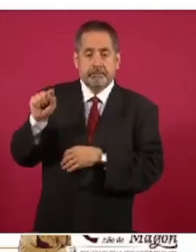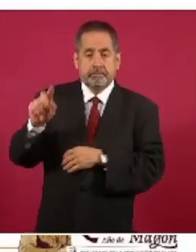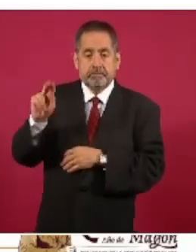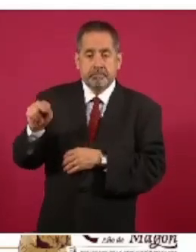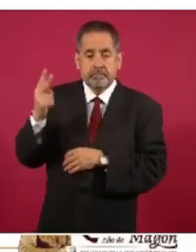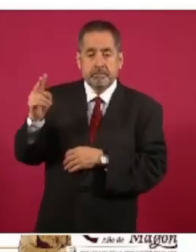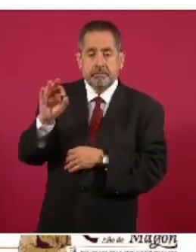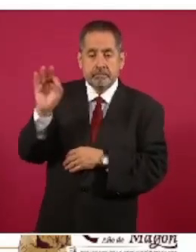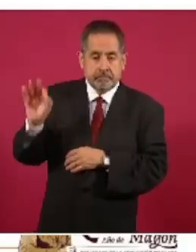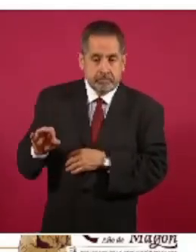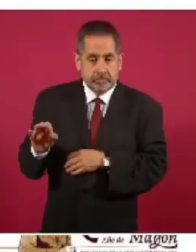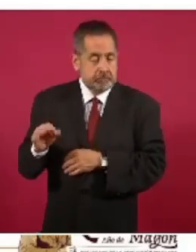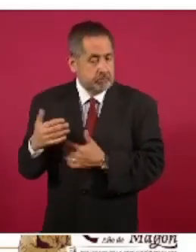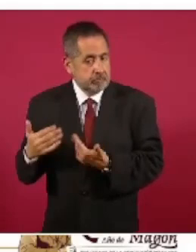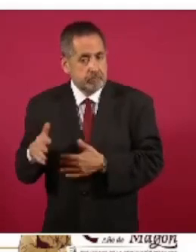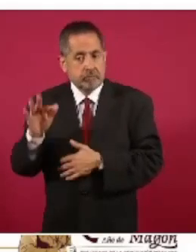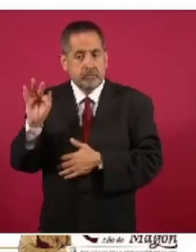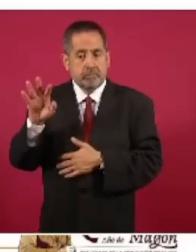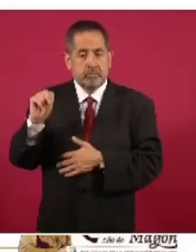60.82%,